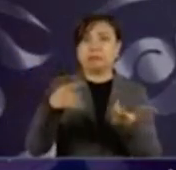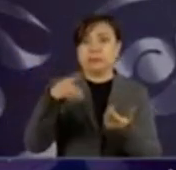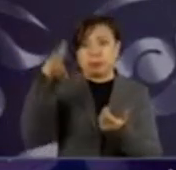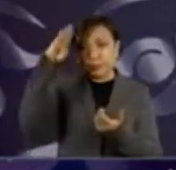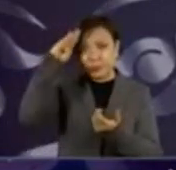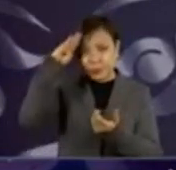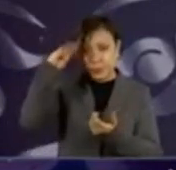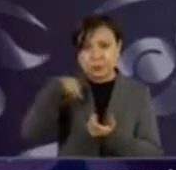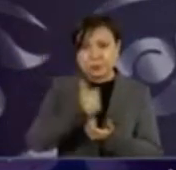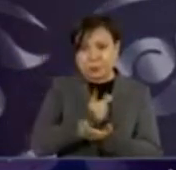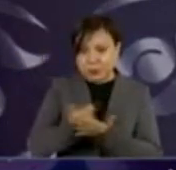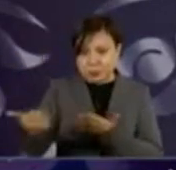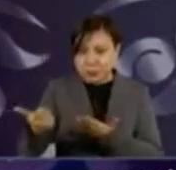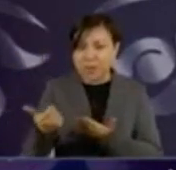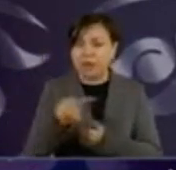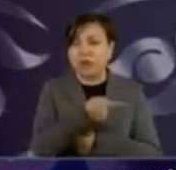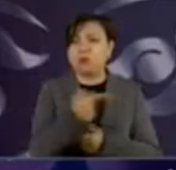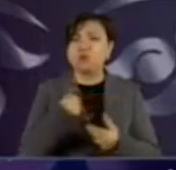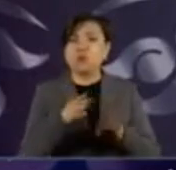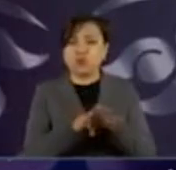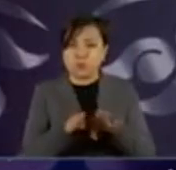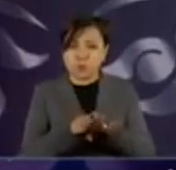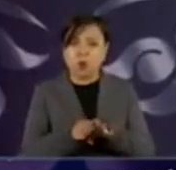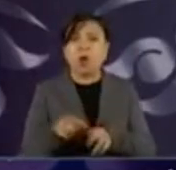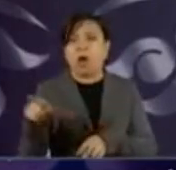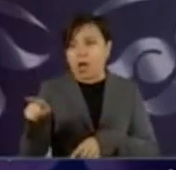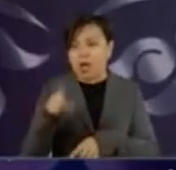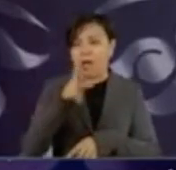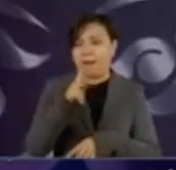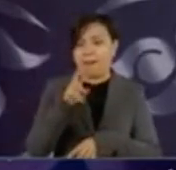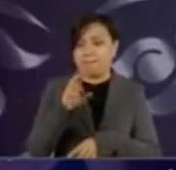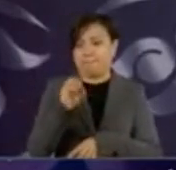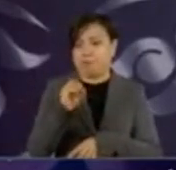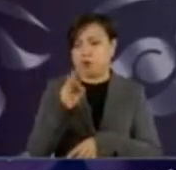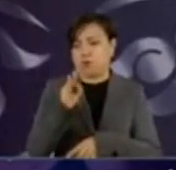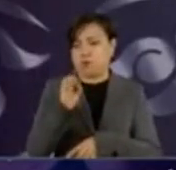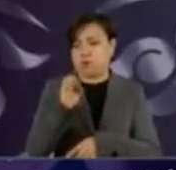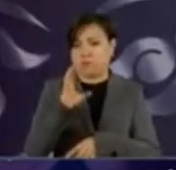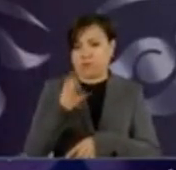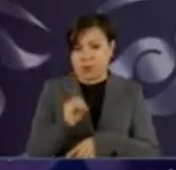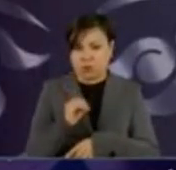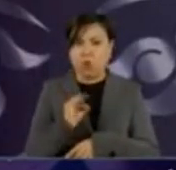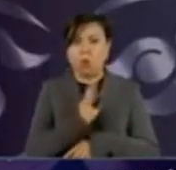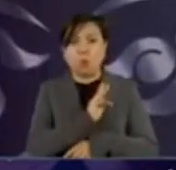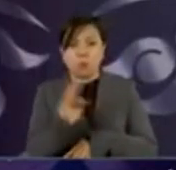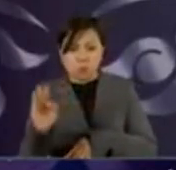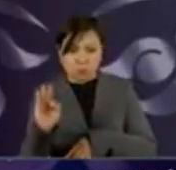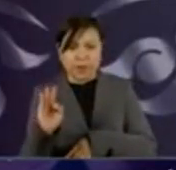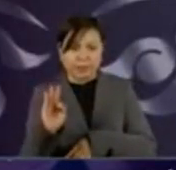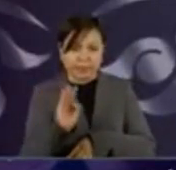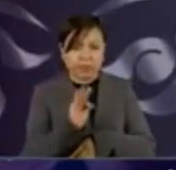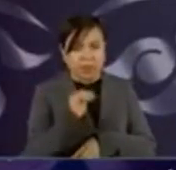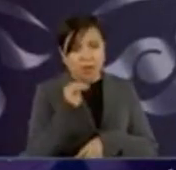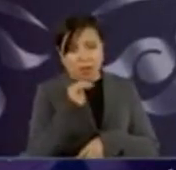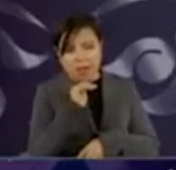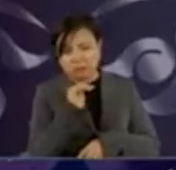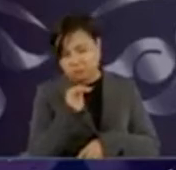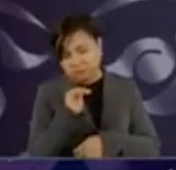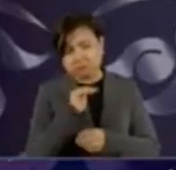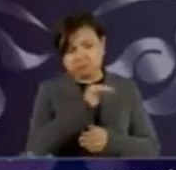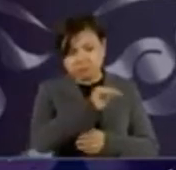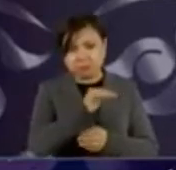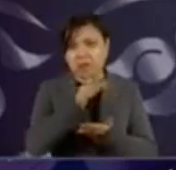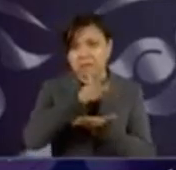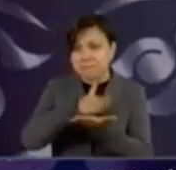pueda contar la Procuraduría Federal del Consumidor con plazos mucho más cortos para